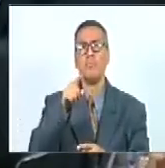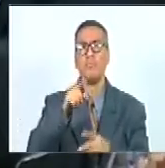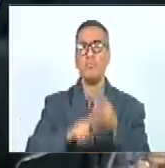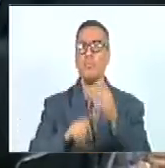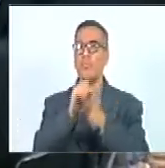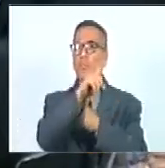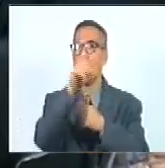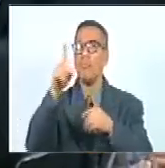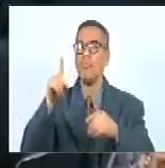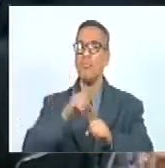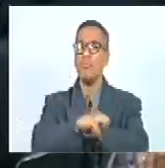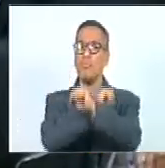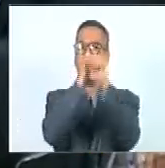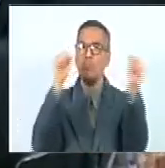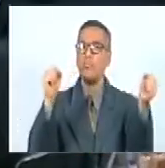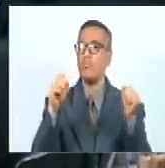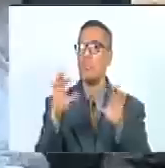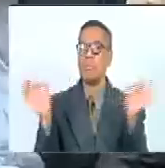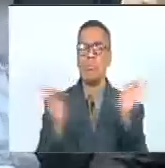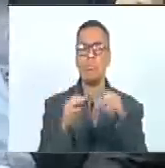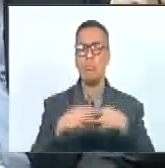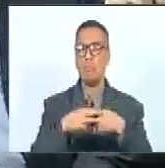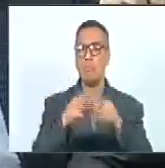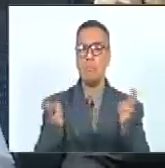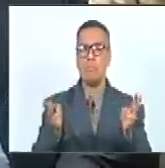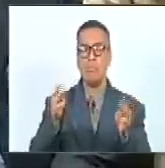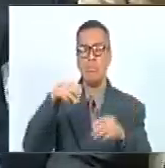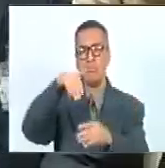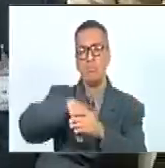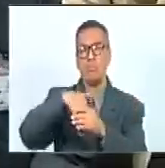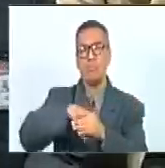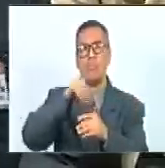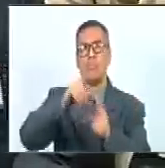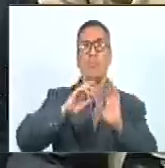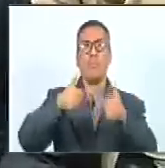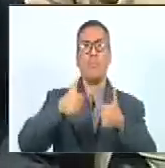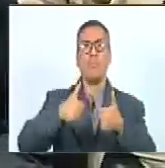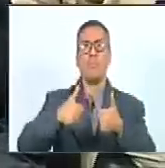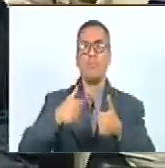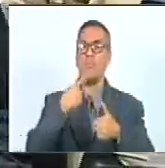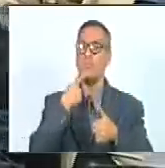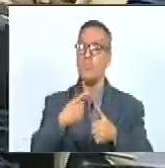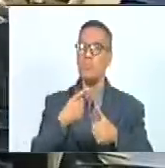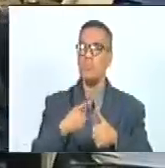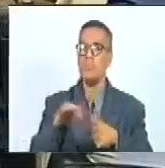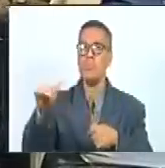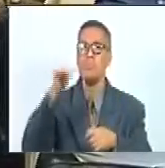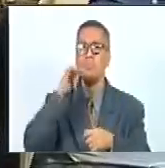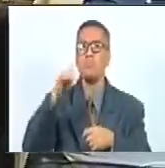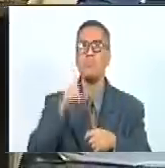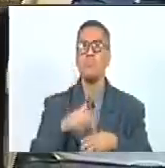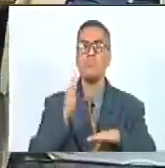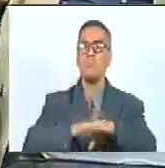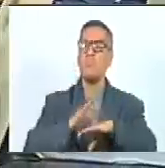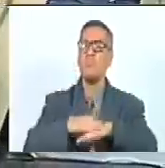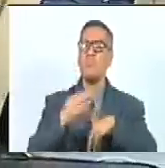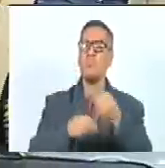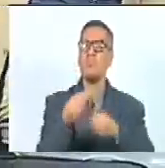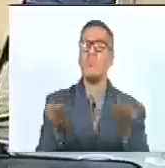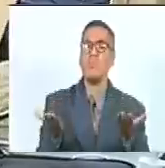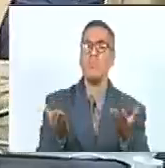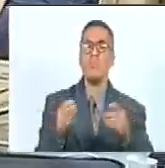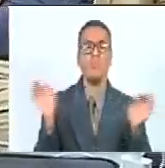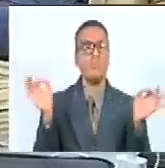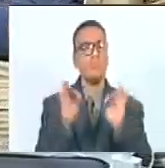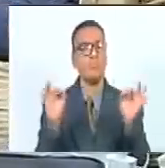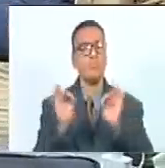de la mañana no habían abierto las mesas y comienzan los requerimientos de información. ¿Qué es lo que pasa?